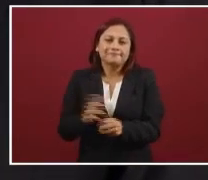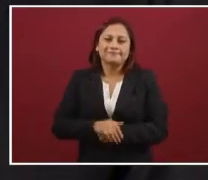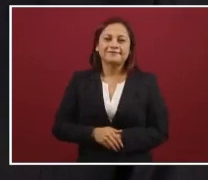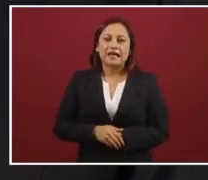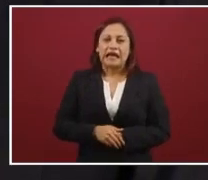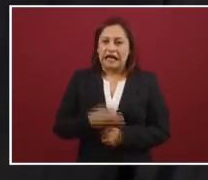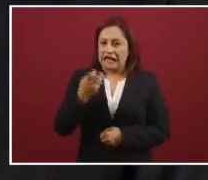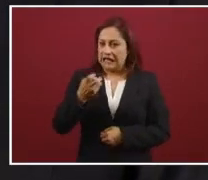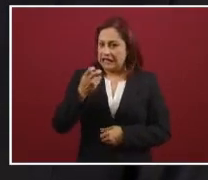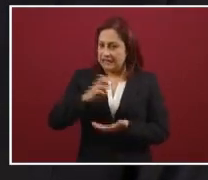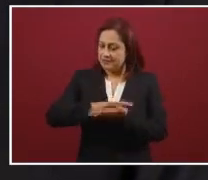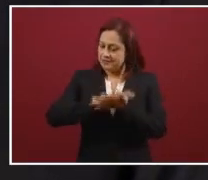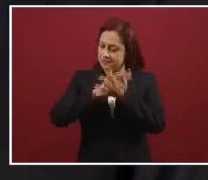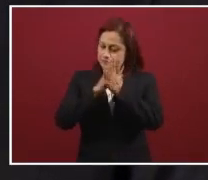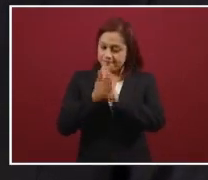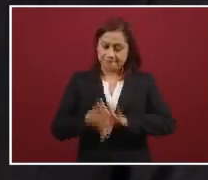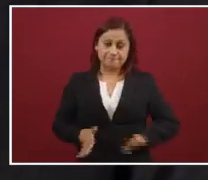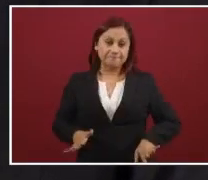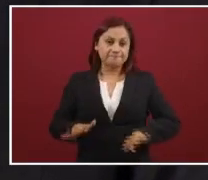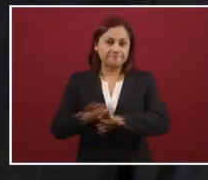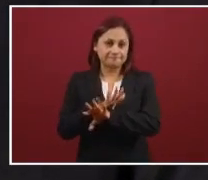en términos políticos,